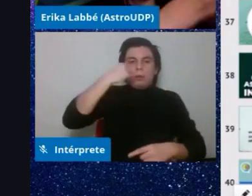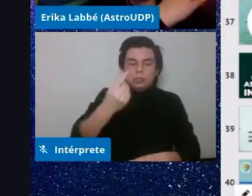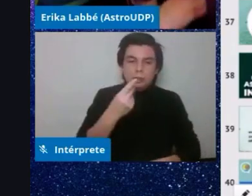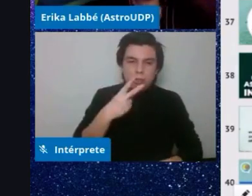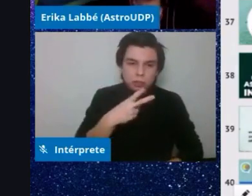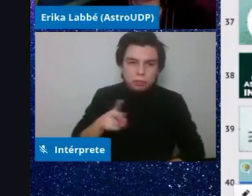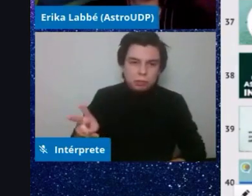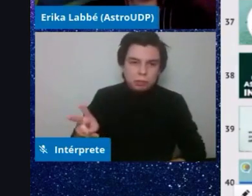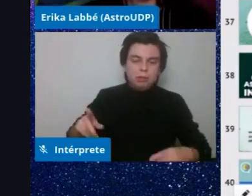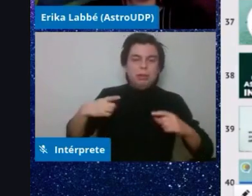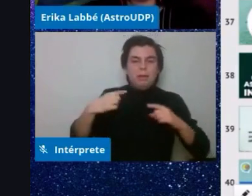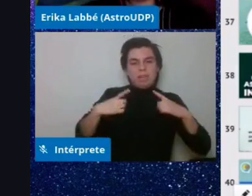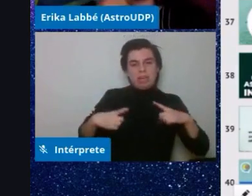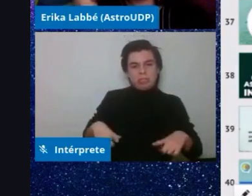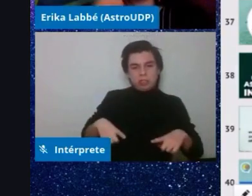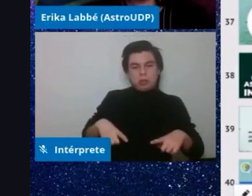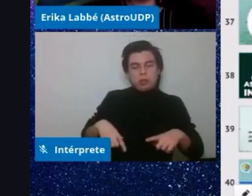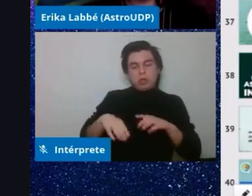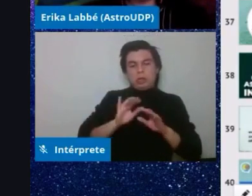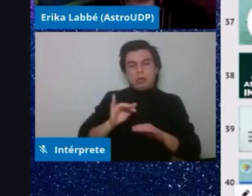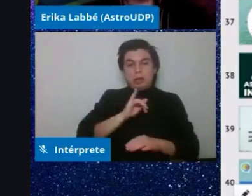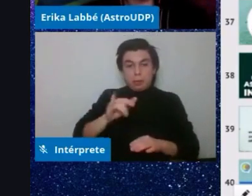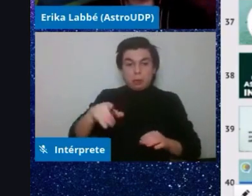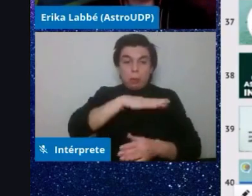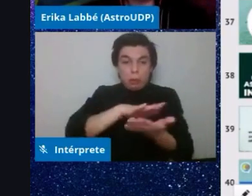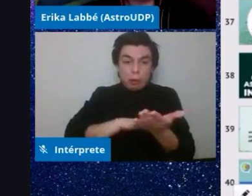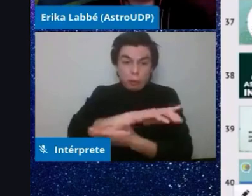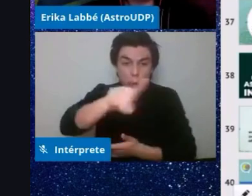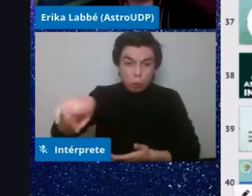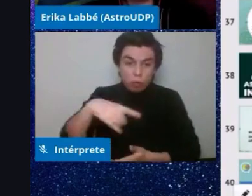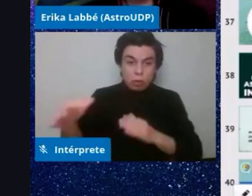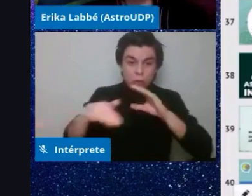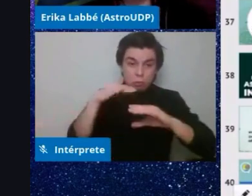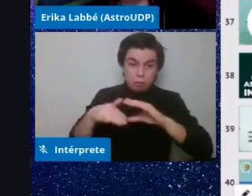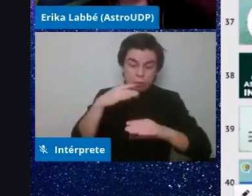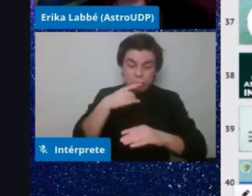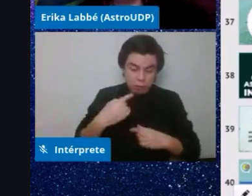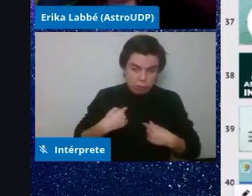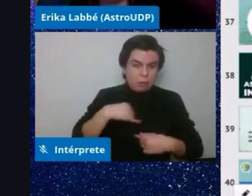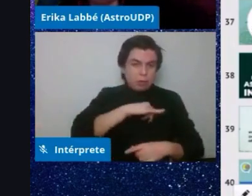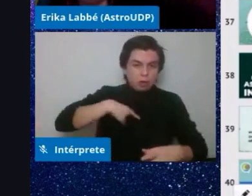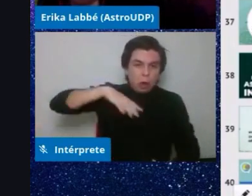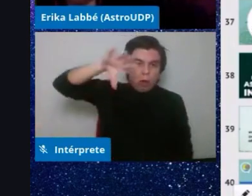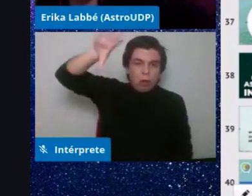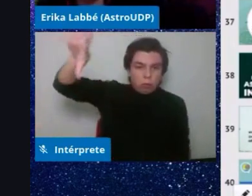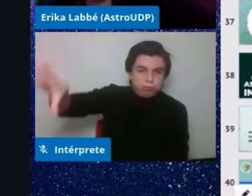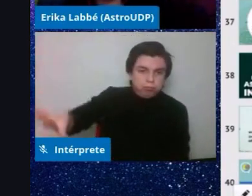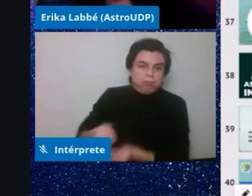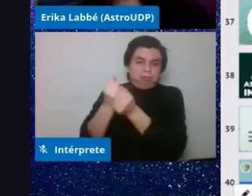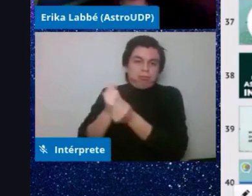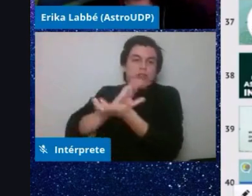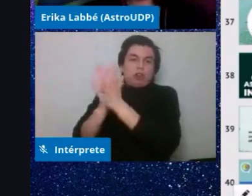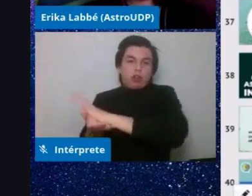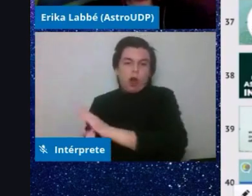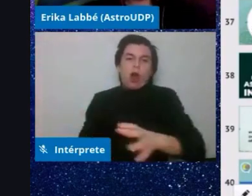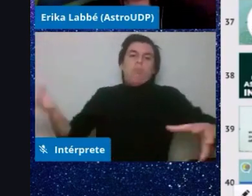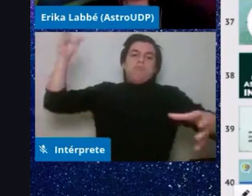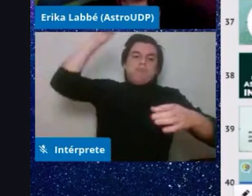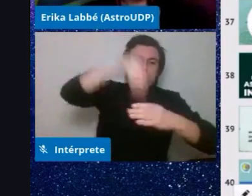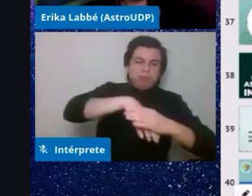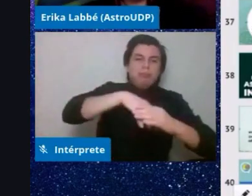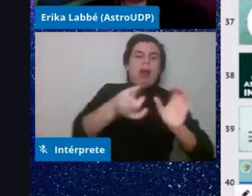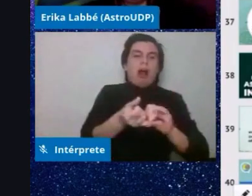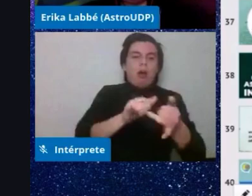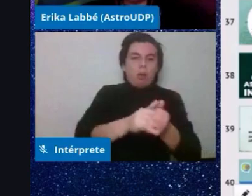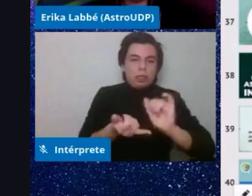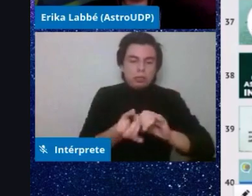ya después de esas vacaciones, yo los agarro todos y meto a todos los que quieran meterse al grupo. No hay ningún problema. En realidad el grupo, como